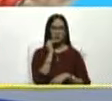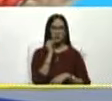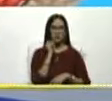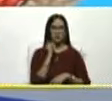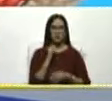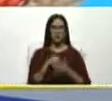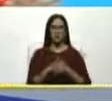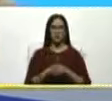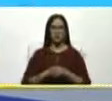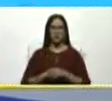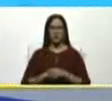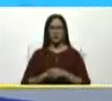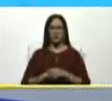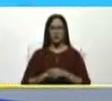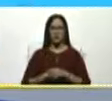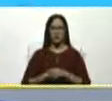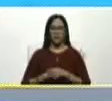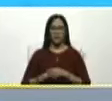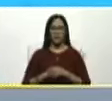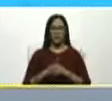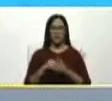pupilo de Chávez, alumno de Chávez,